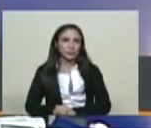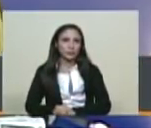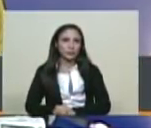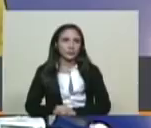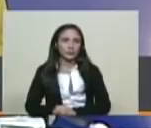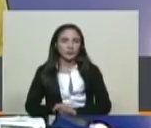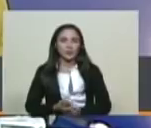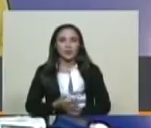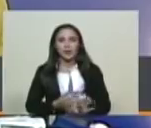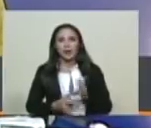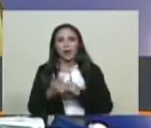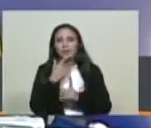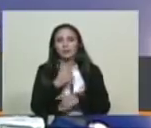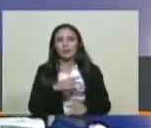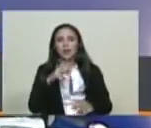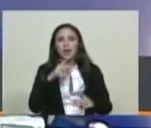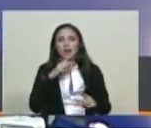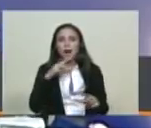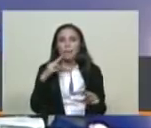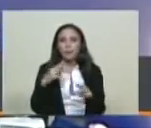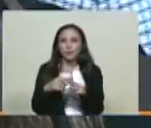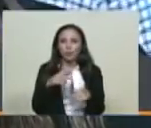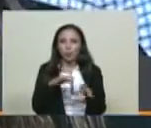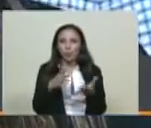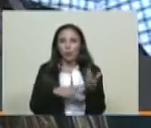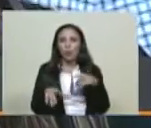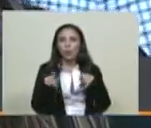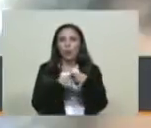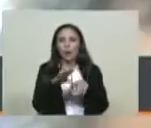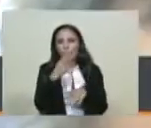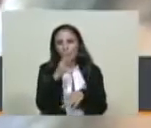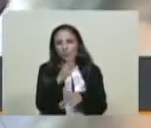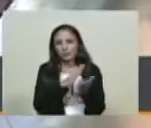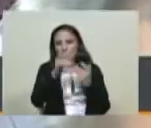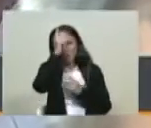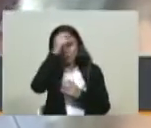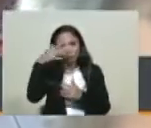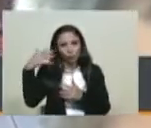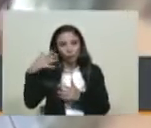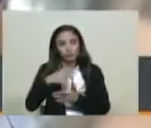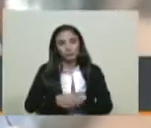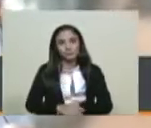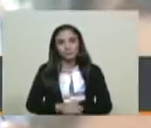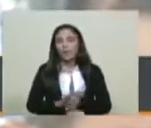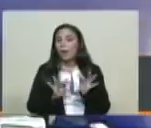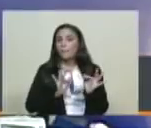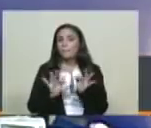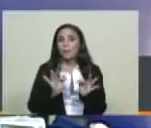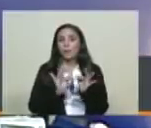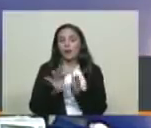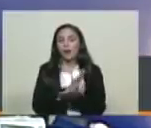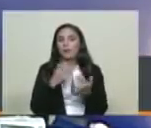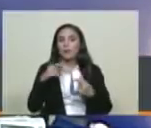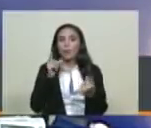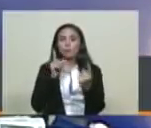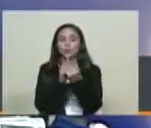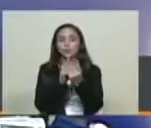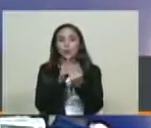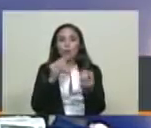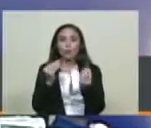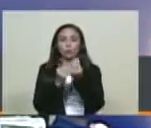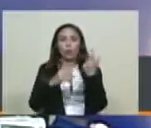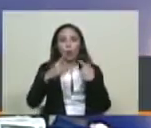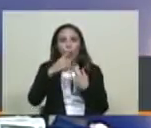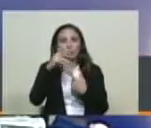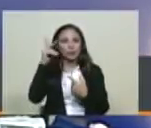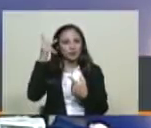Faltrum. Henry Faltrum. Hay que prepararle un psiquiatra para la molienda que le vamos a dar el 20 de mayo.